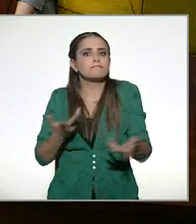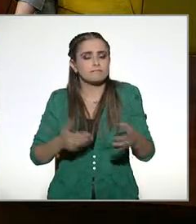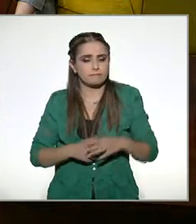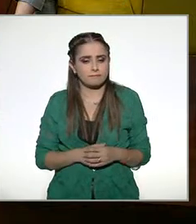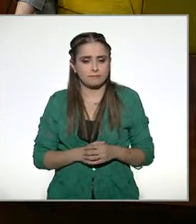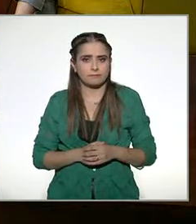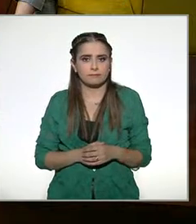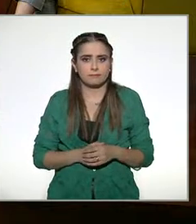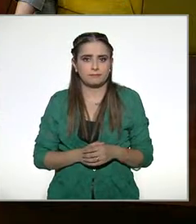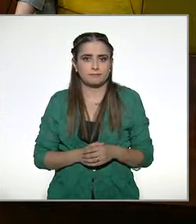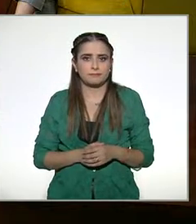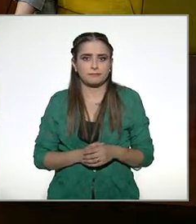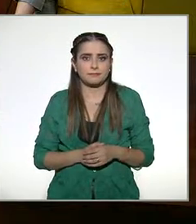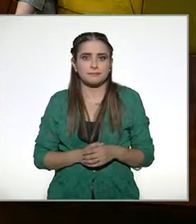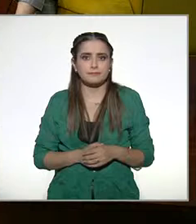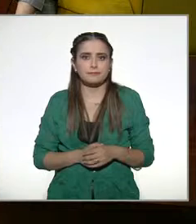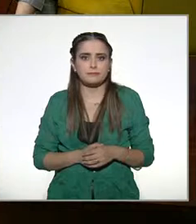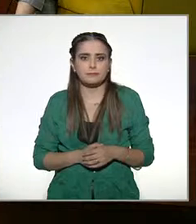bueno